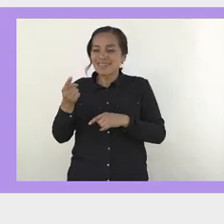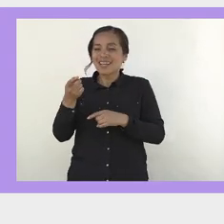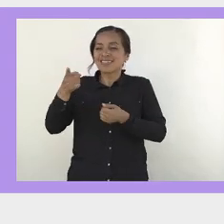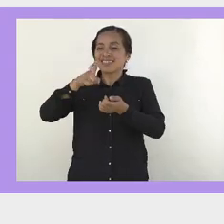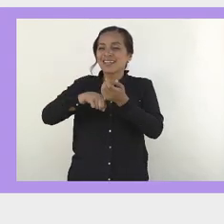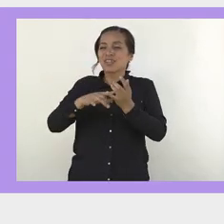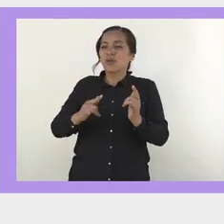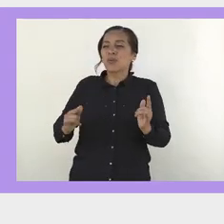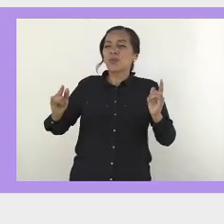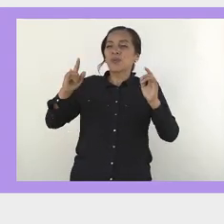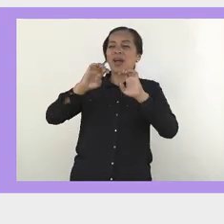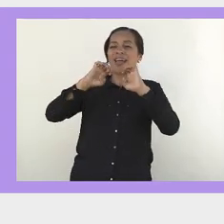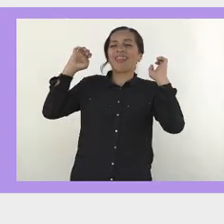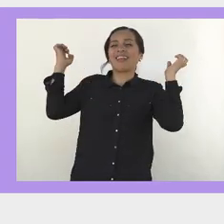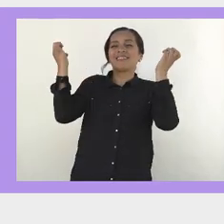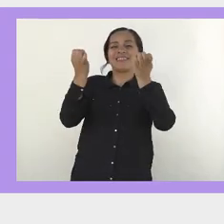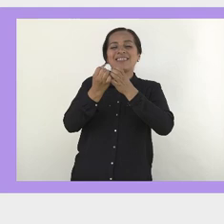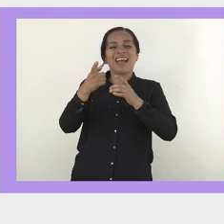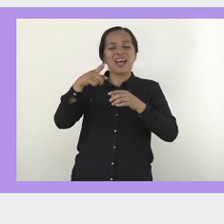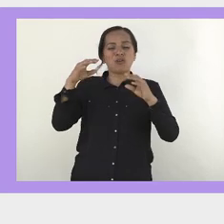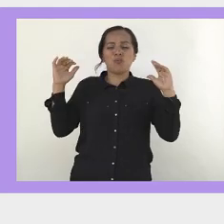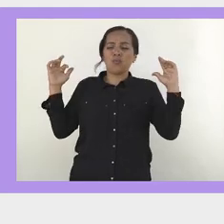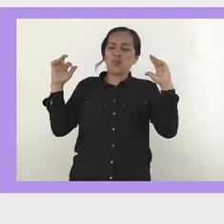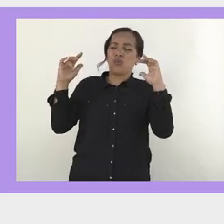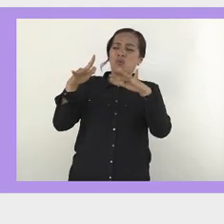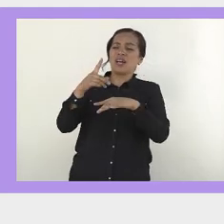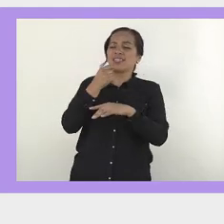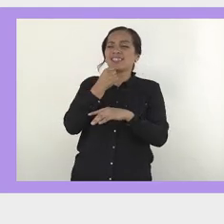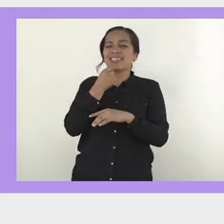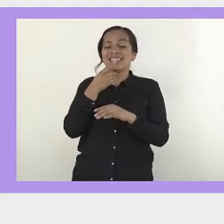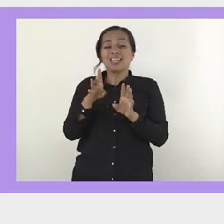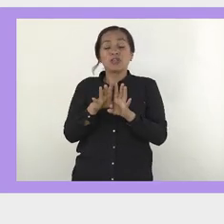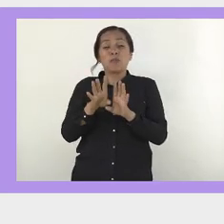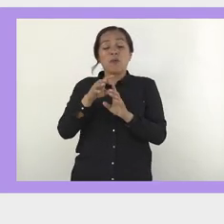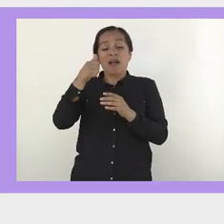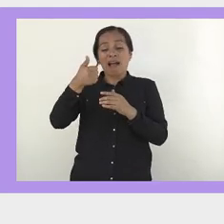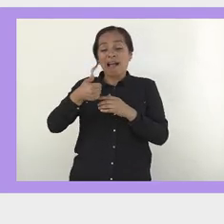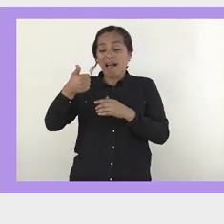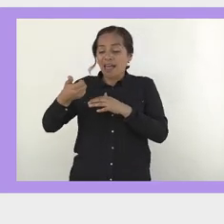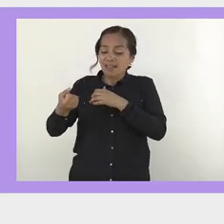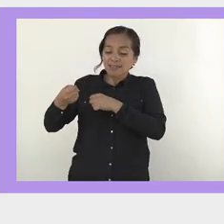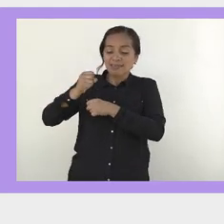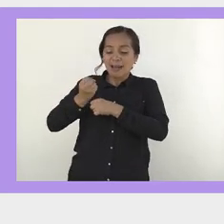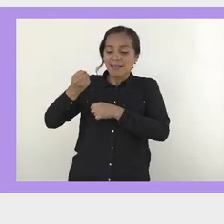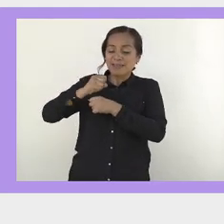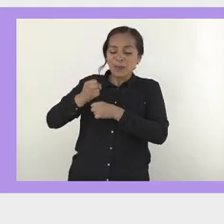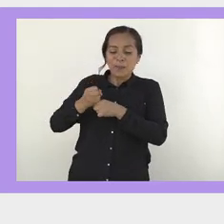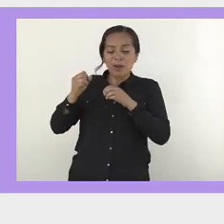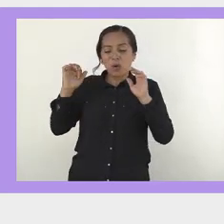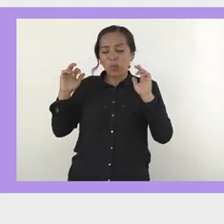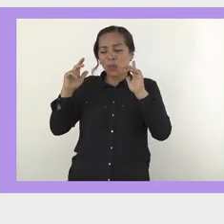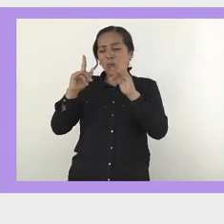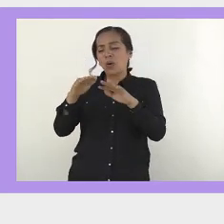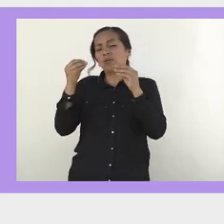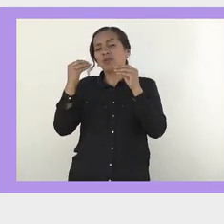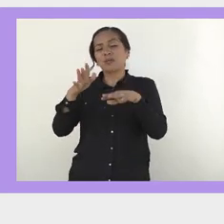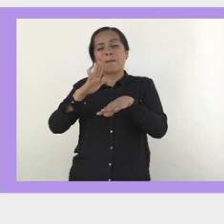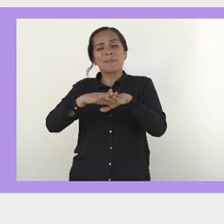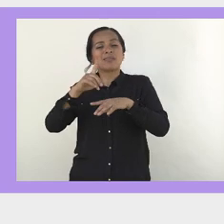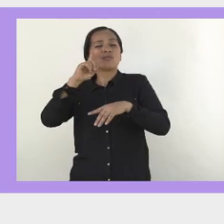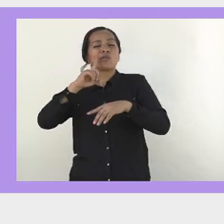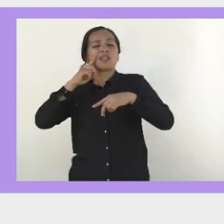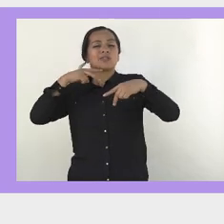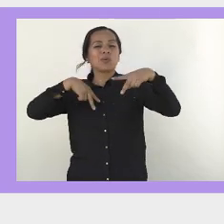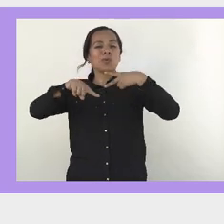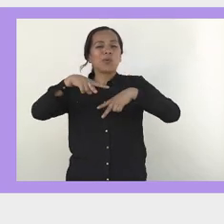ver como cada semana se rompen récords de asistencia ver a más Mujeres jugando fútbol